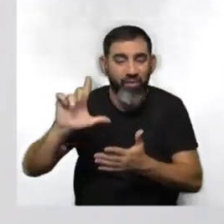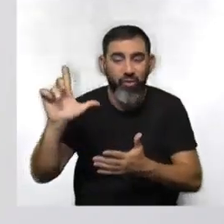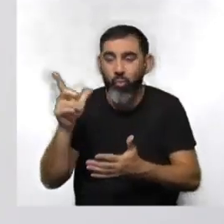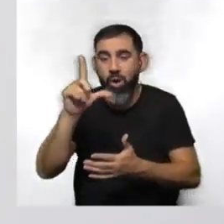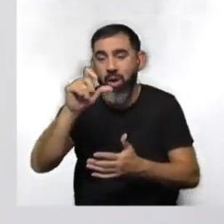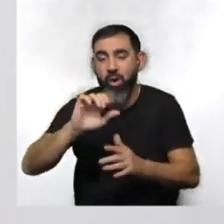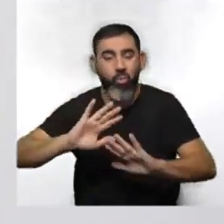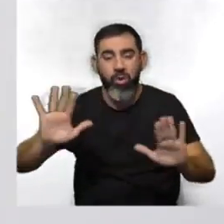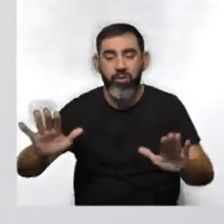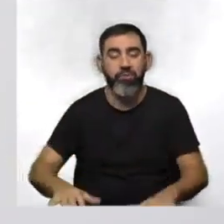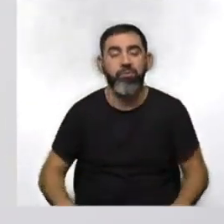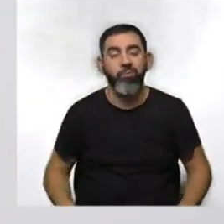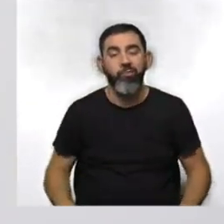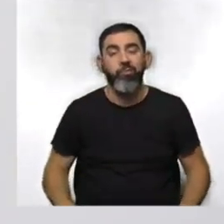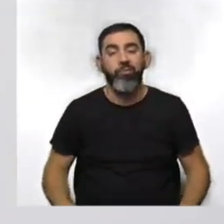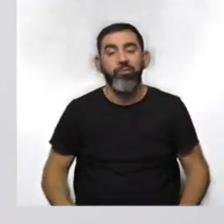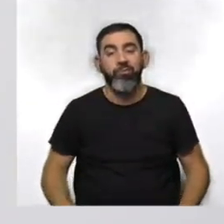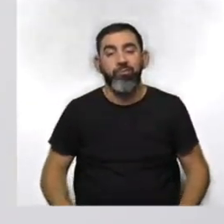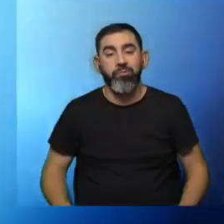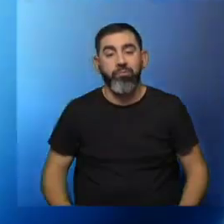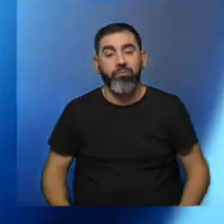seres vivos si no hay agua.